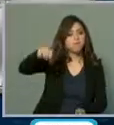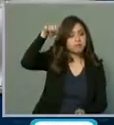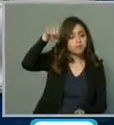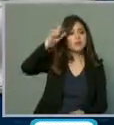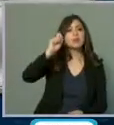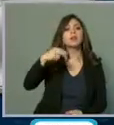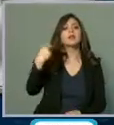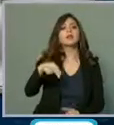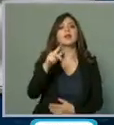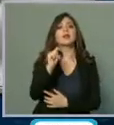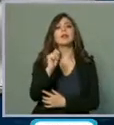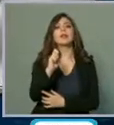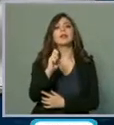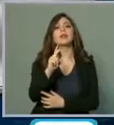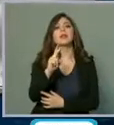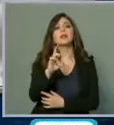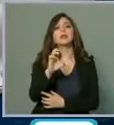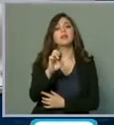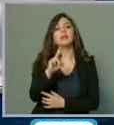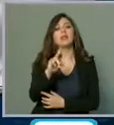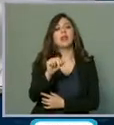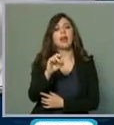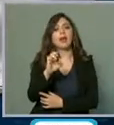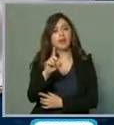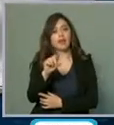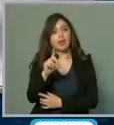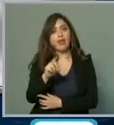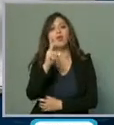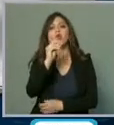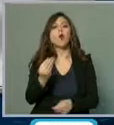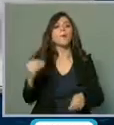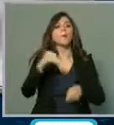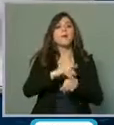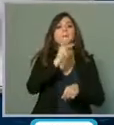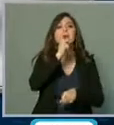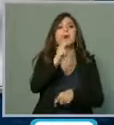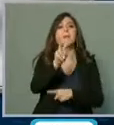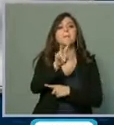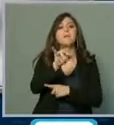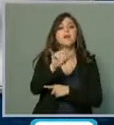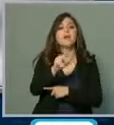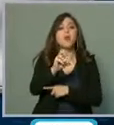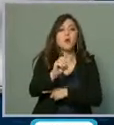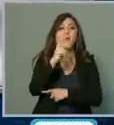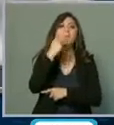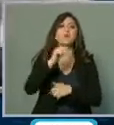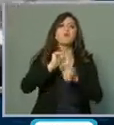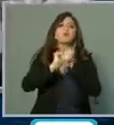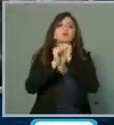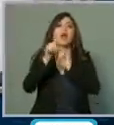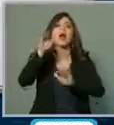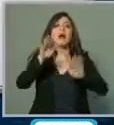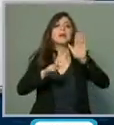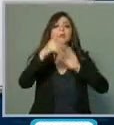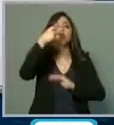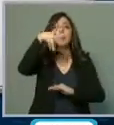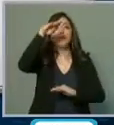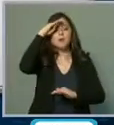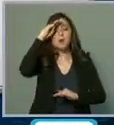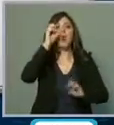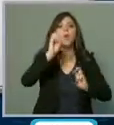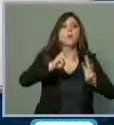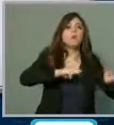sino de la tercera edad. Ajá. Pero bueno, sabes que ya ahí tus capacidades biológicas naturales empiezan a decrementar. Sí, justo quería saber